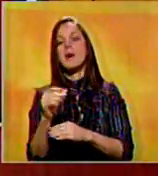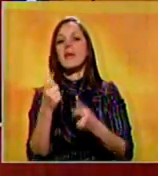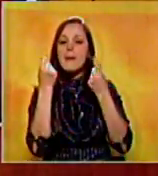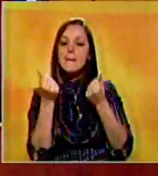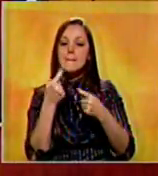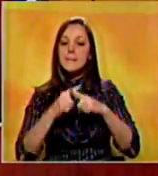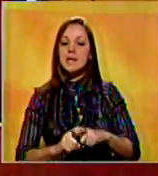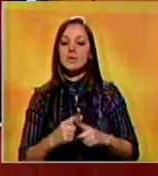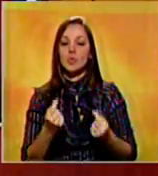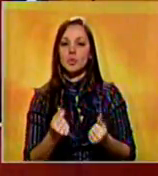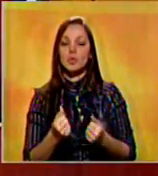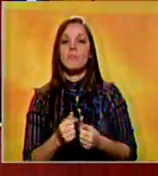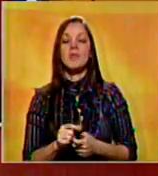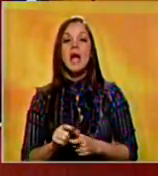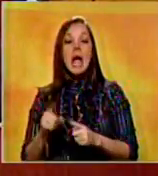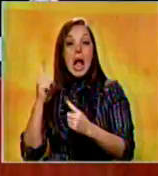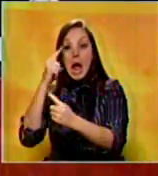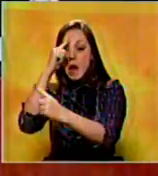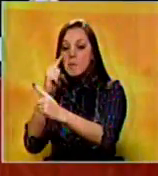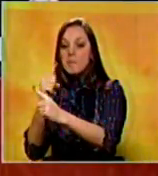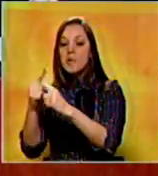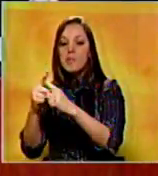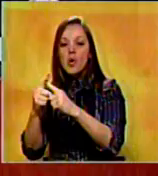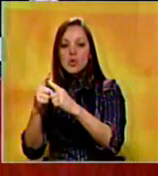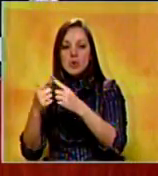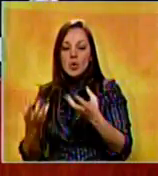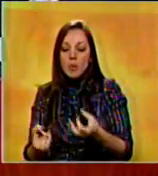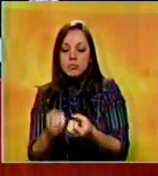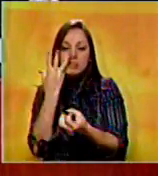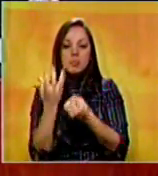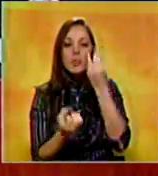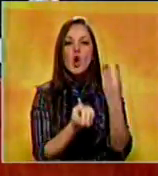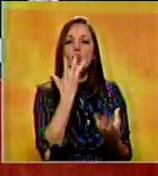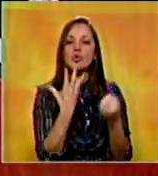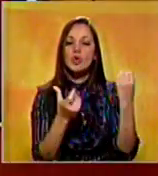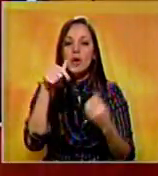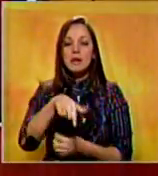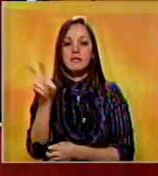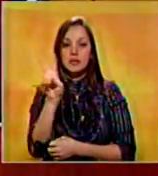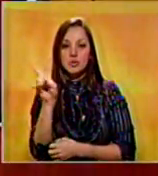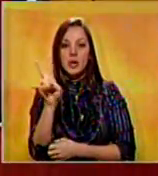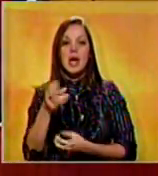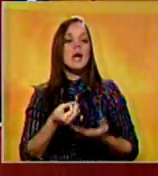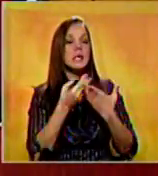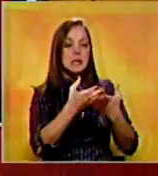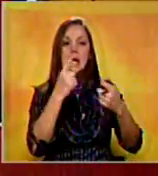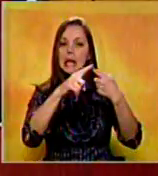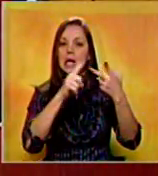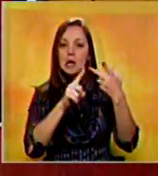ofensiva económica tiene como propósito destacar las fuerzas productivas en el país, garantizar